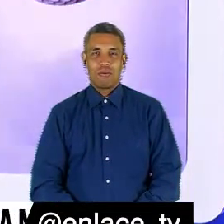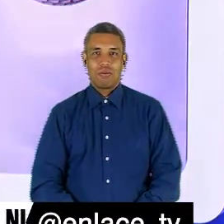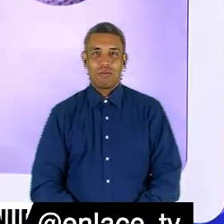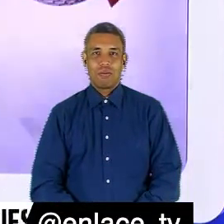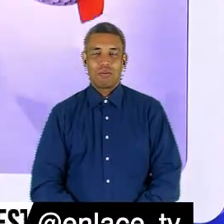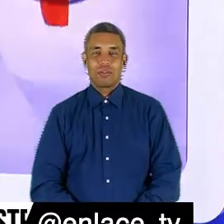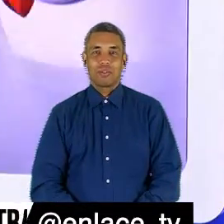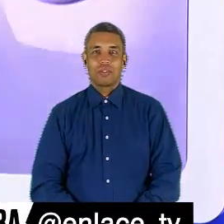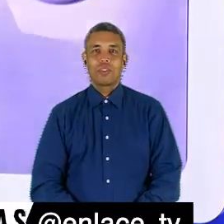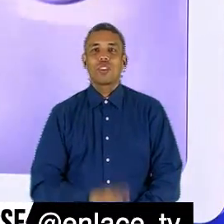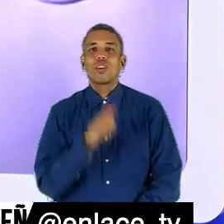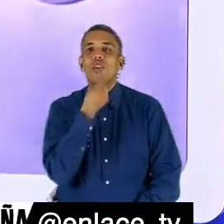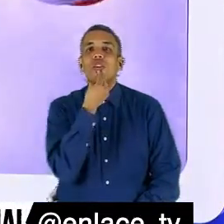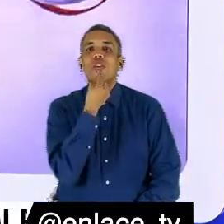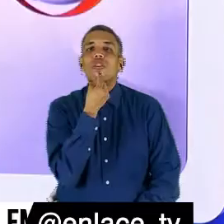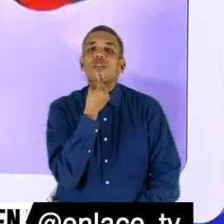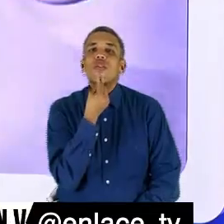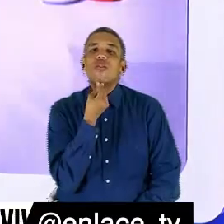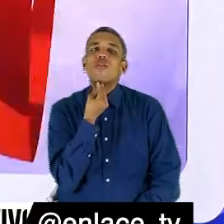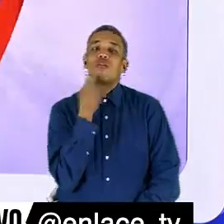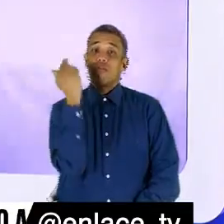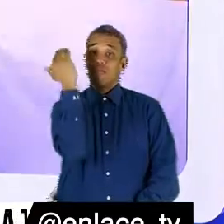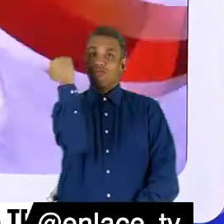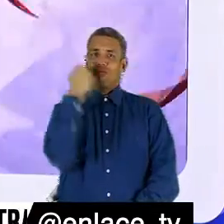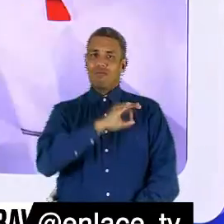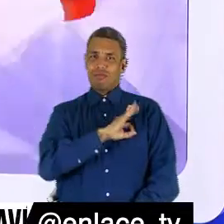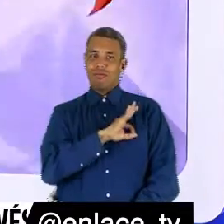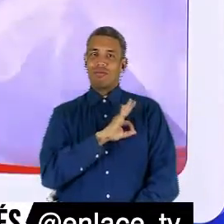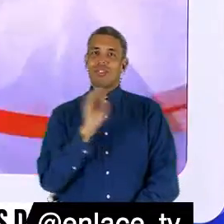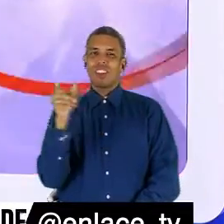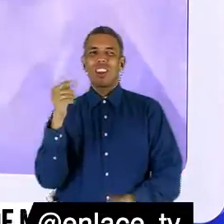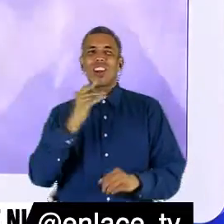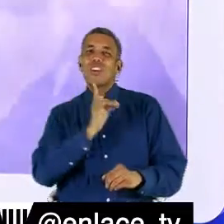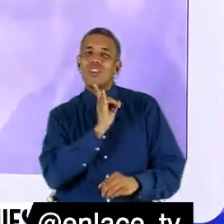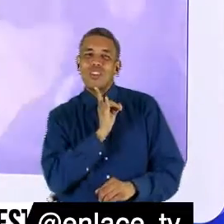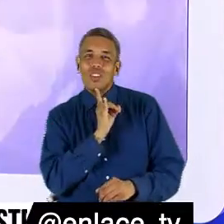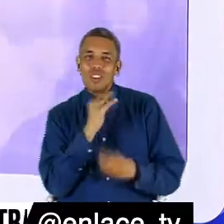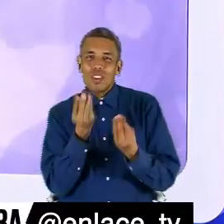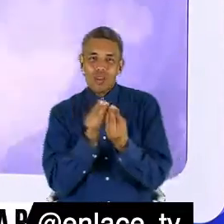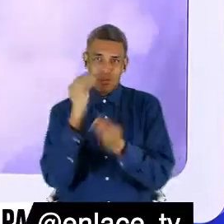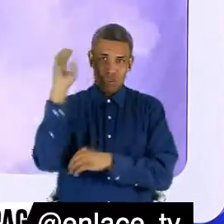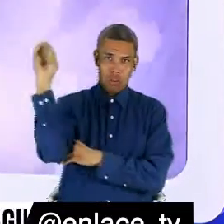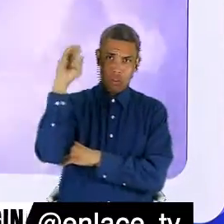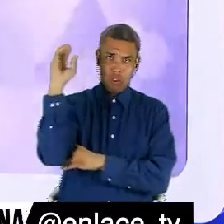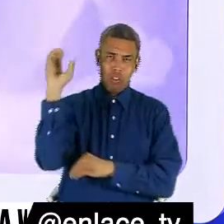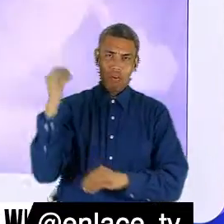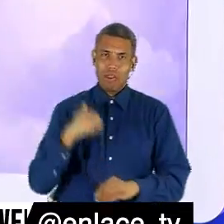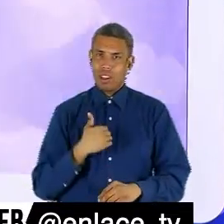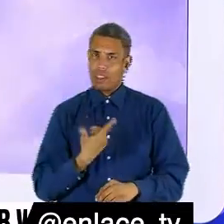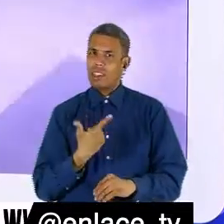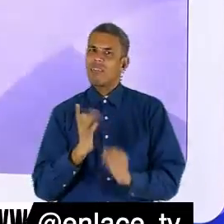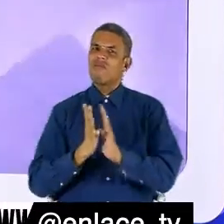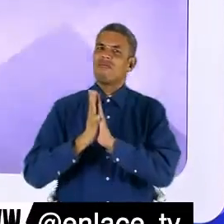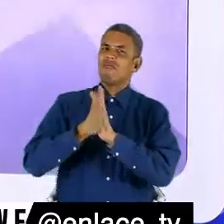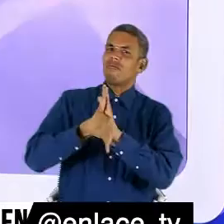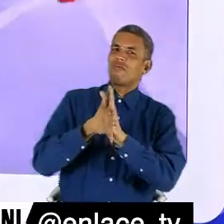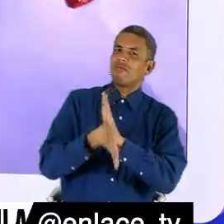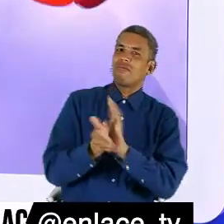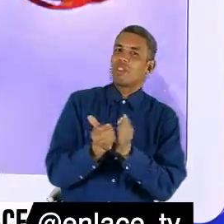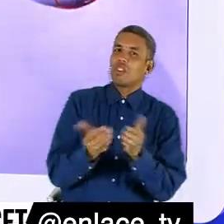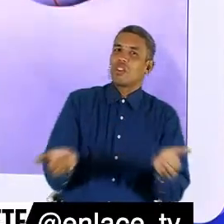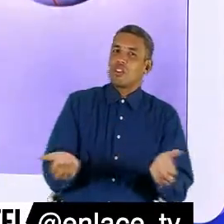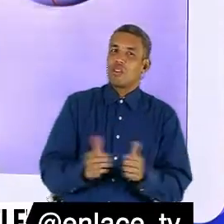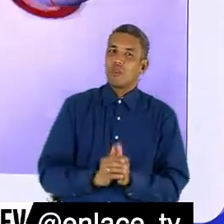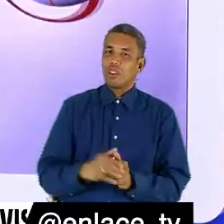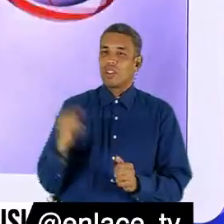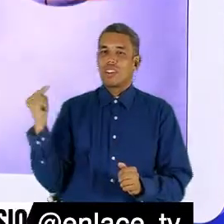Radamel Falcao García estuvo el día sábado con la selección colombiana. El Tigre se refirió a la continuidad, o más bien su llegada